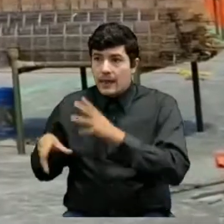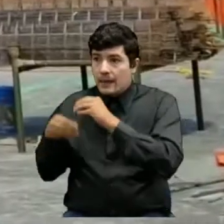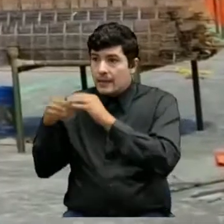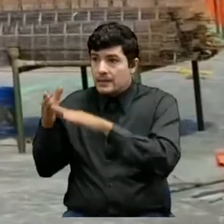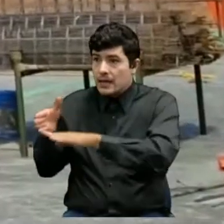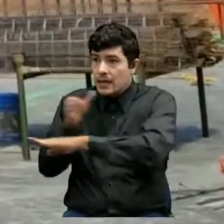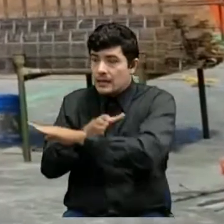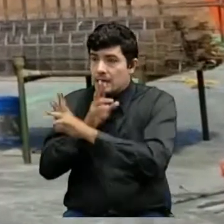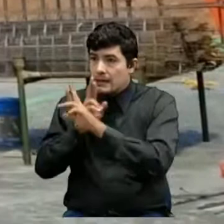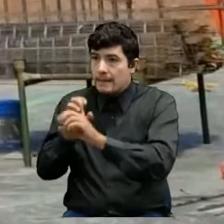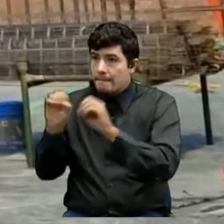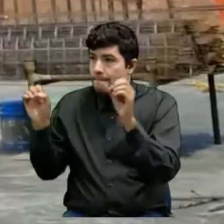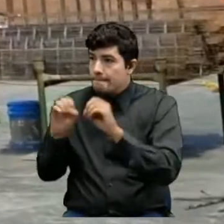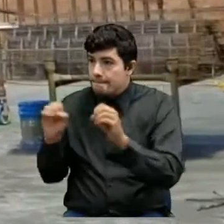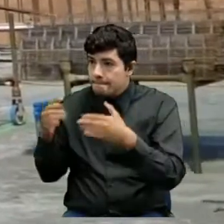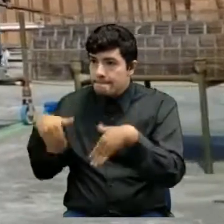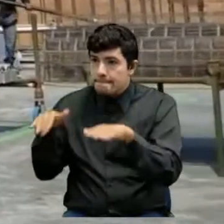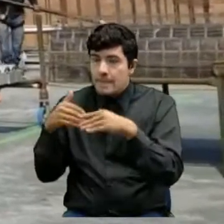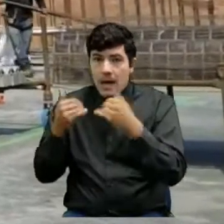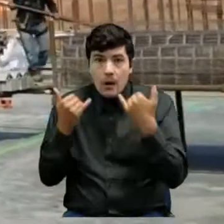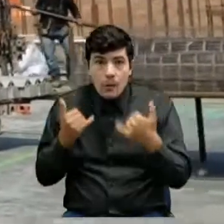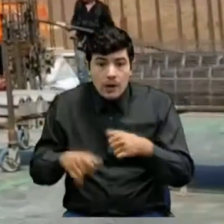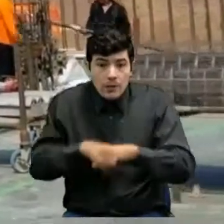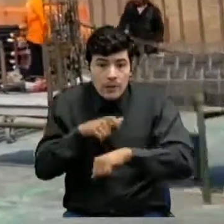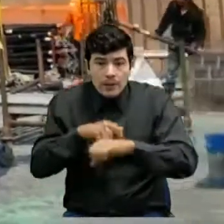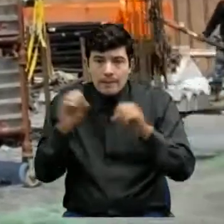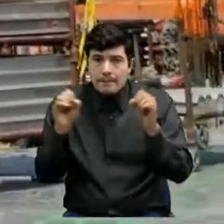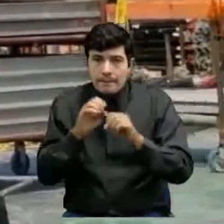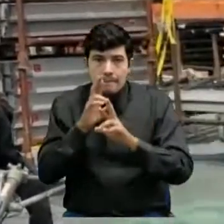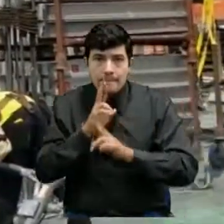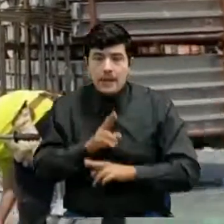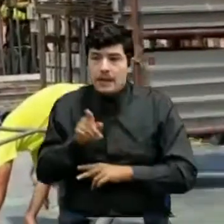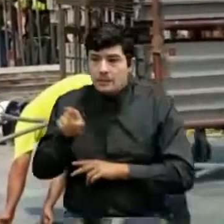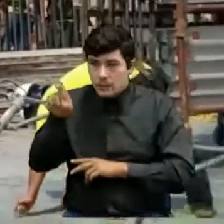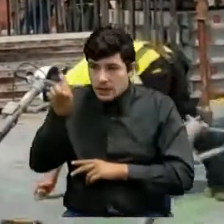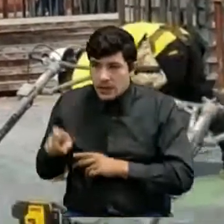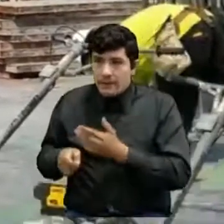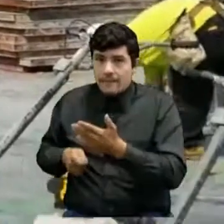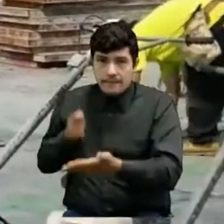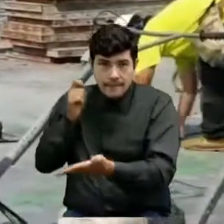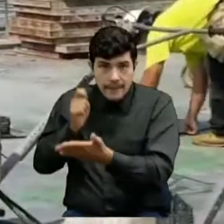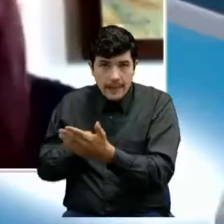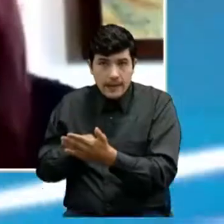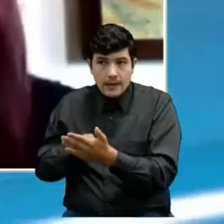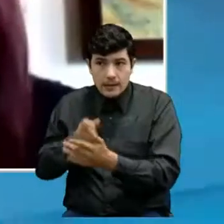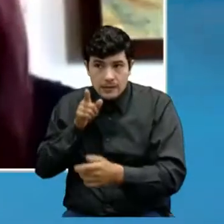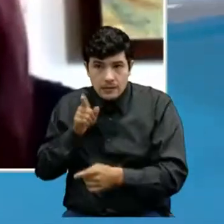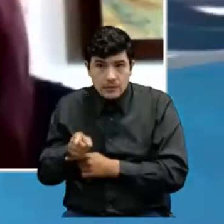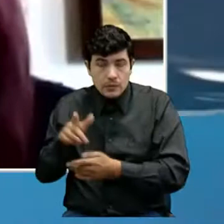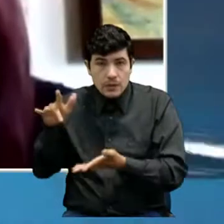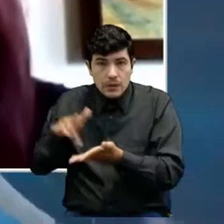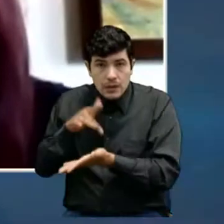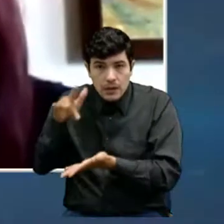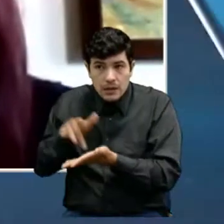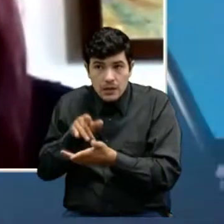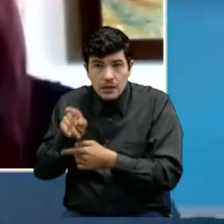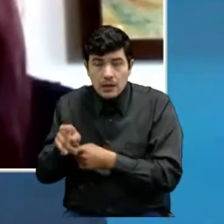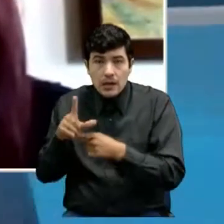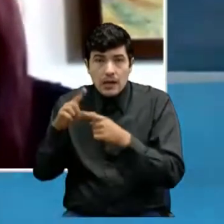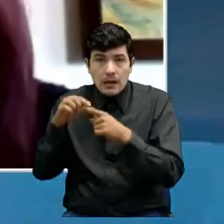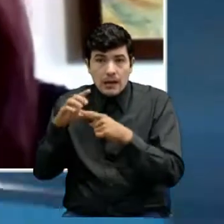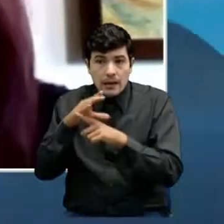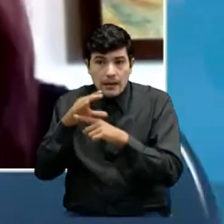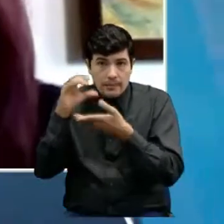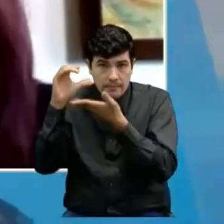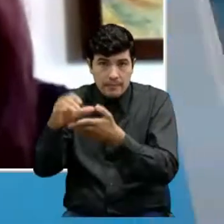al respecto, o sea, en este momento no. Tendría que pagarse o el saldo que quede de la prima de mitad de